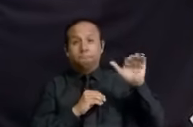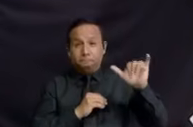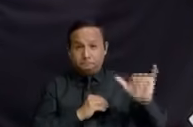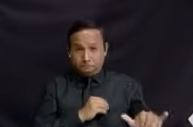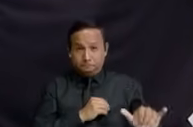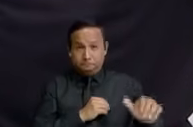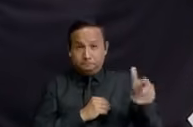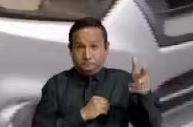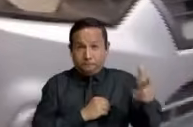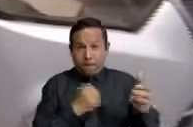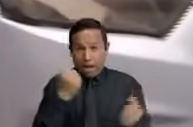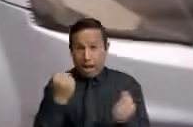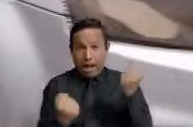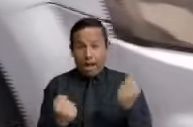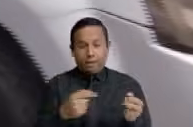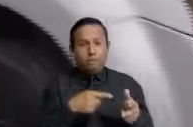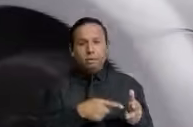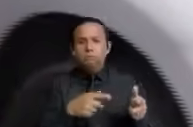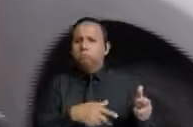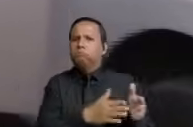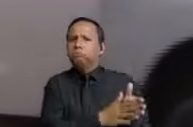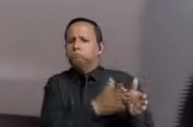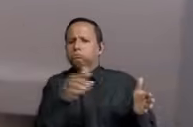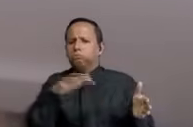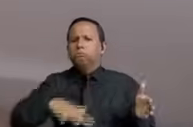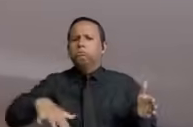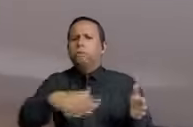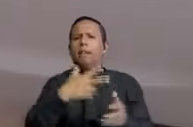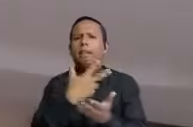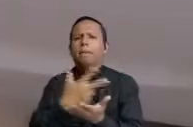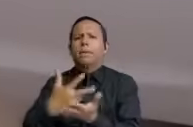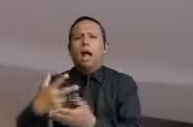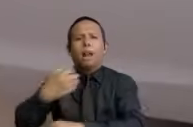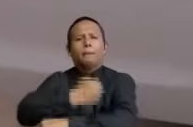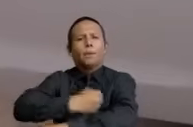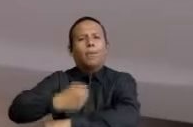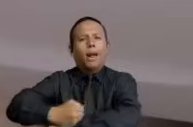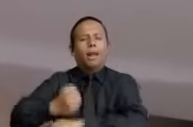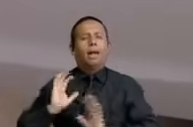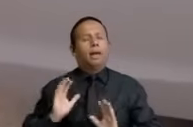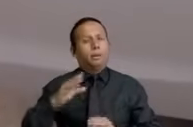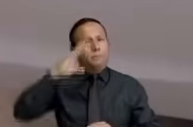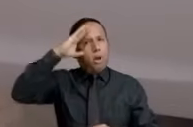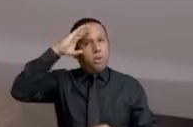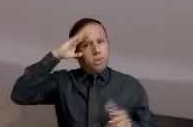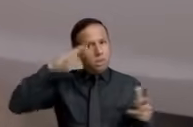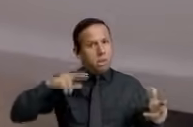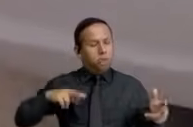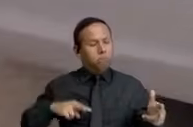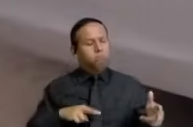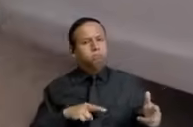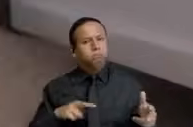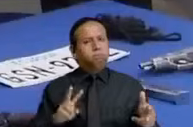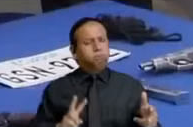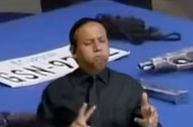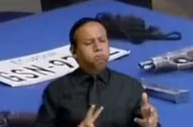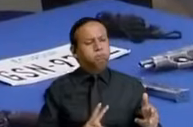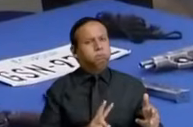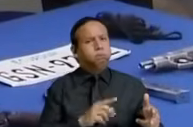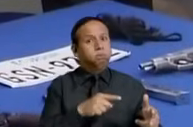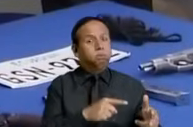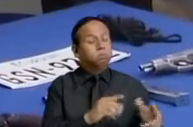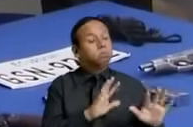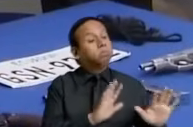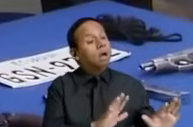vieron estacionados en esta camioneta frente a la terminal terrestre pascuales cuando los gendarmes se acercaron para neutralizarlos uno de ellos